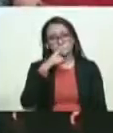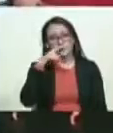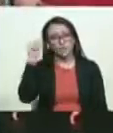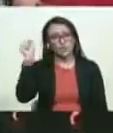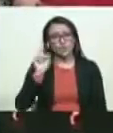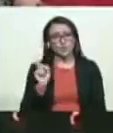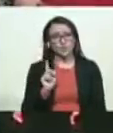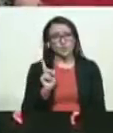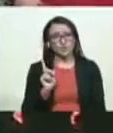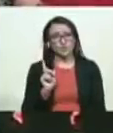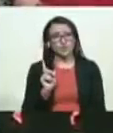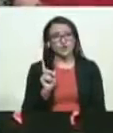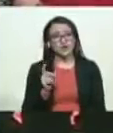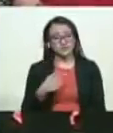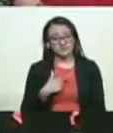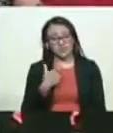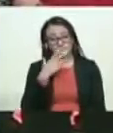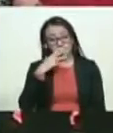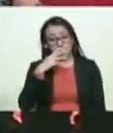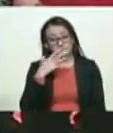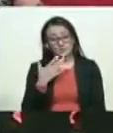qué maduro estoy